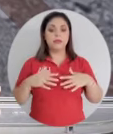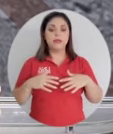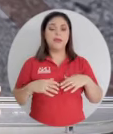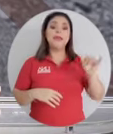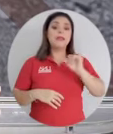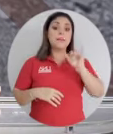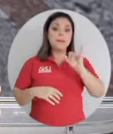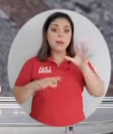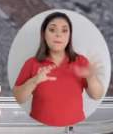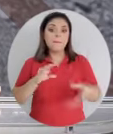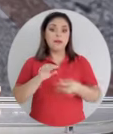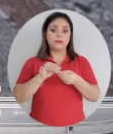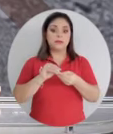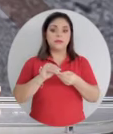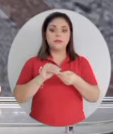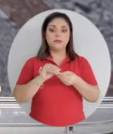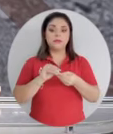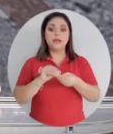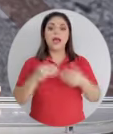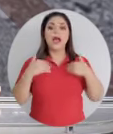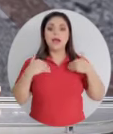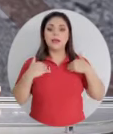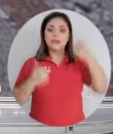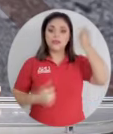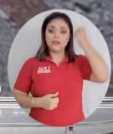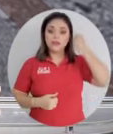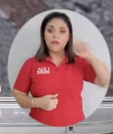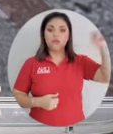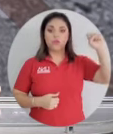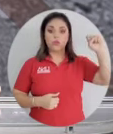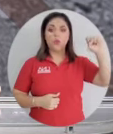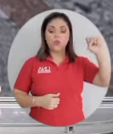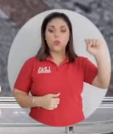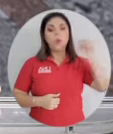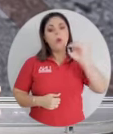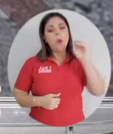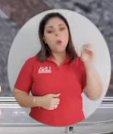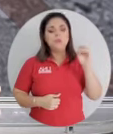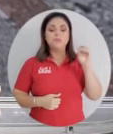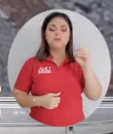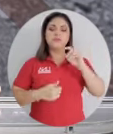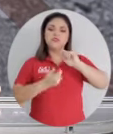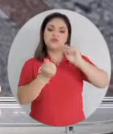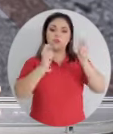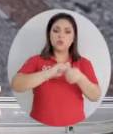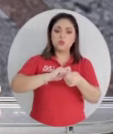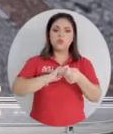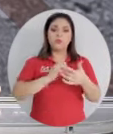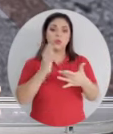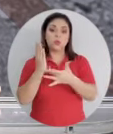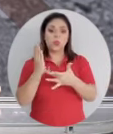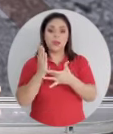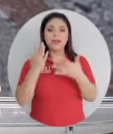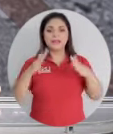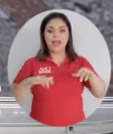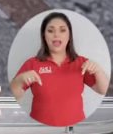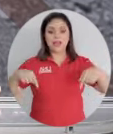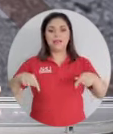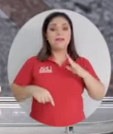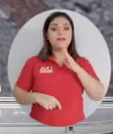que además viene la revolución tecnológica que le hemos hablado usted y yo en algunos momentos en esos espacios, y